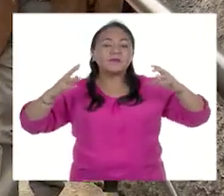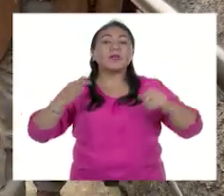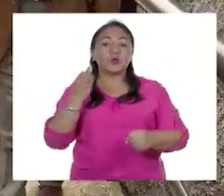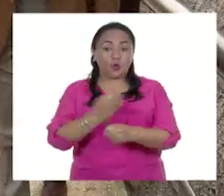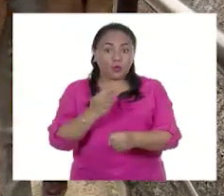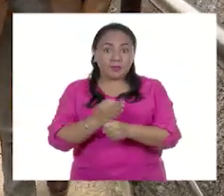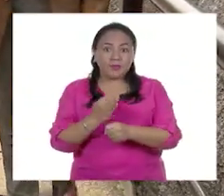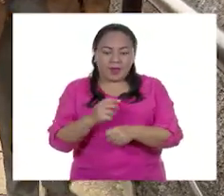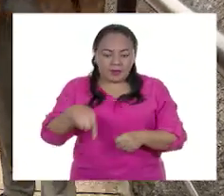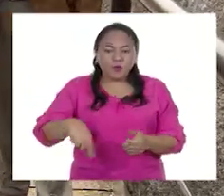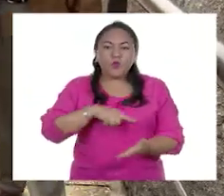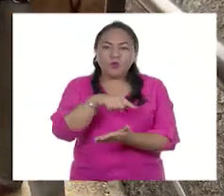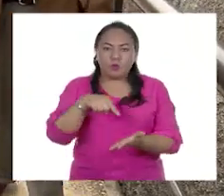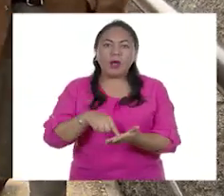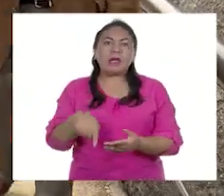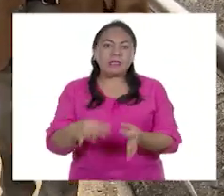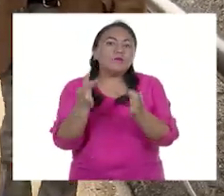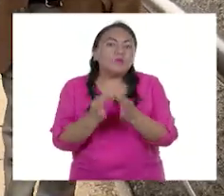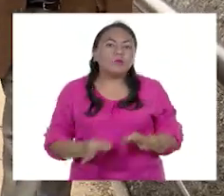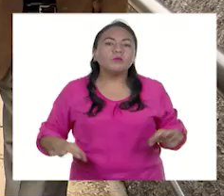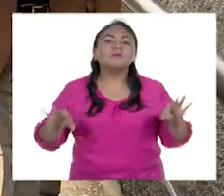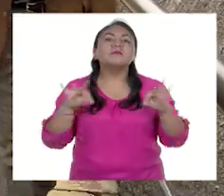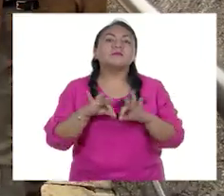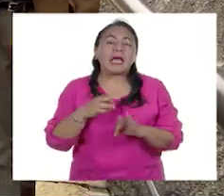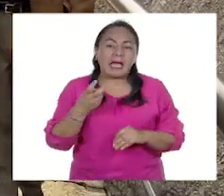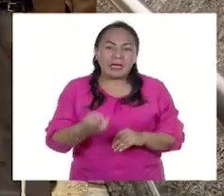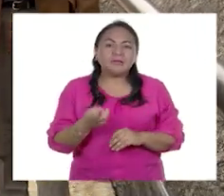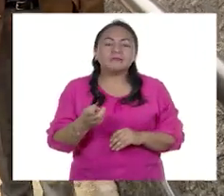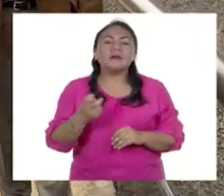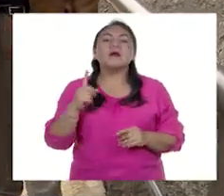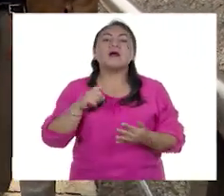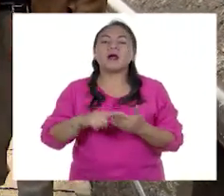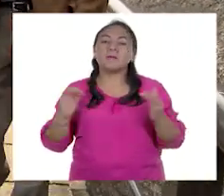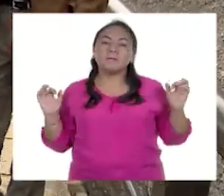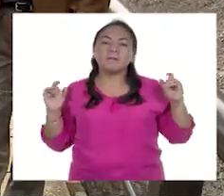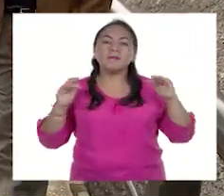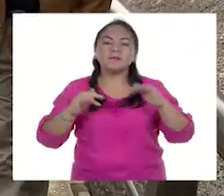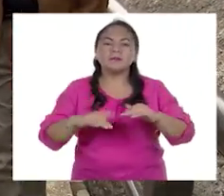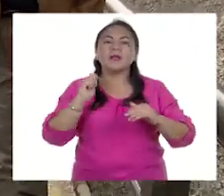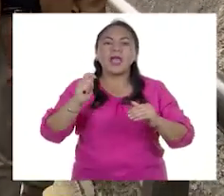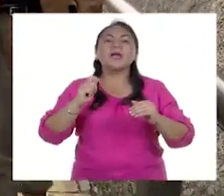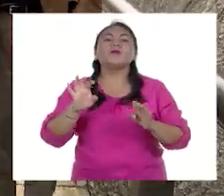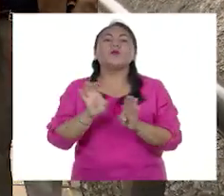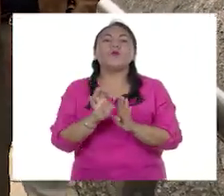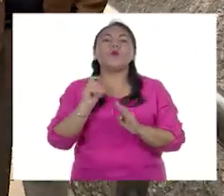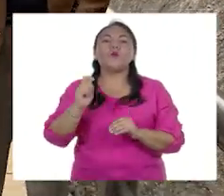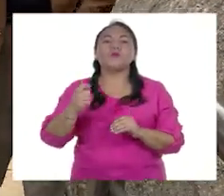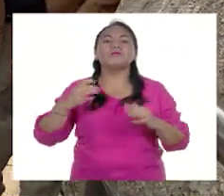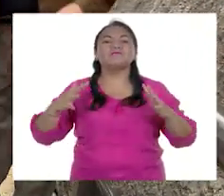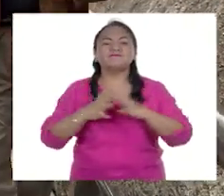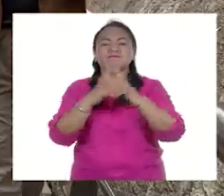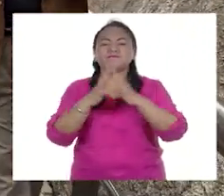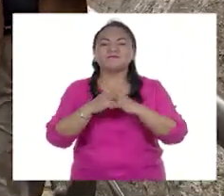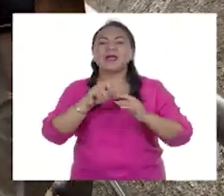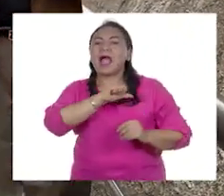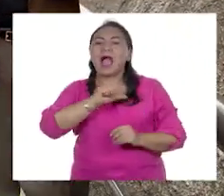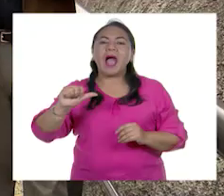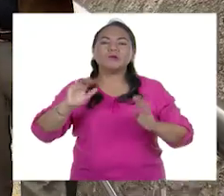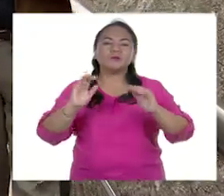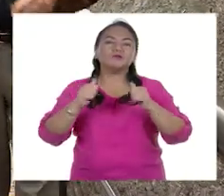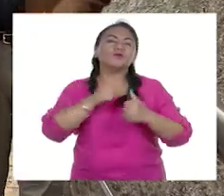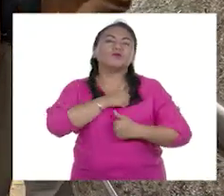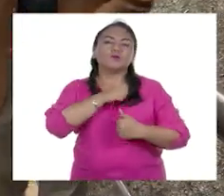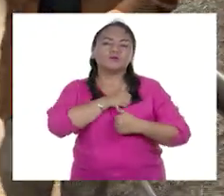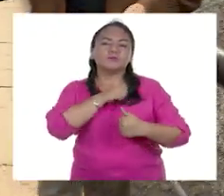en un lugar muy significativo que es en donde se encontraron los guerreros águilas, ¿cierto, Carlos? Así es, mira, todo esto que está